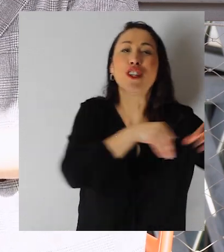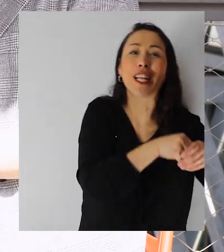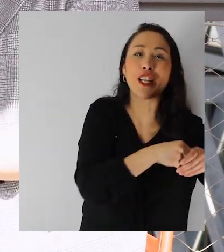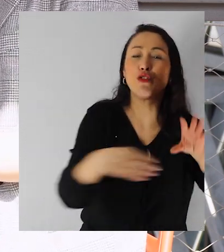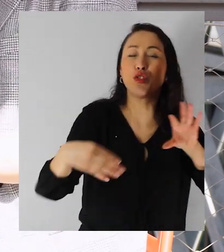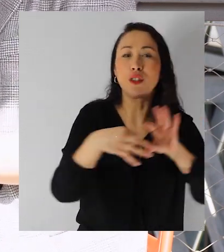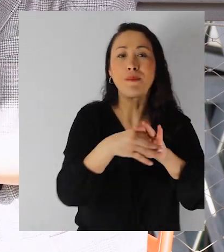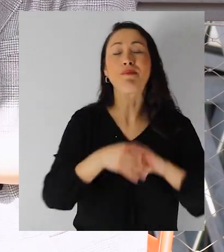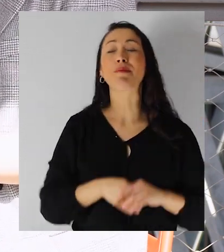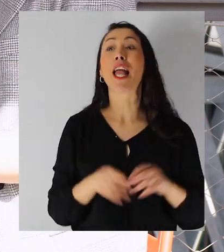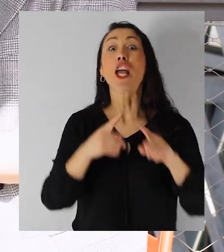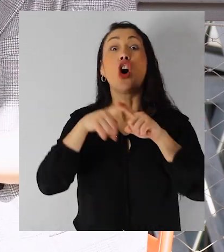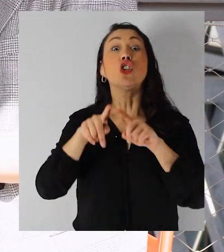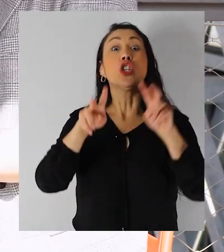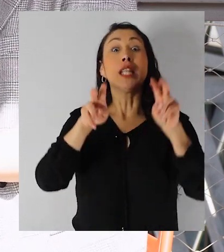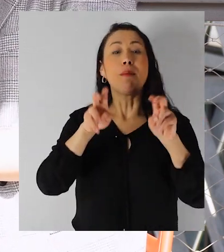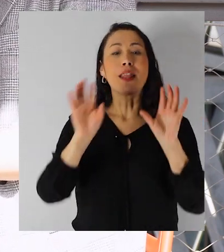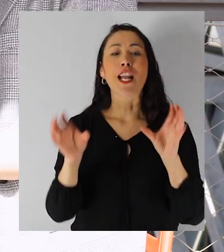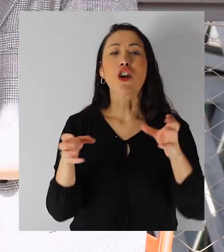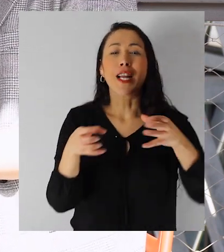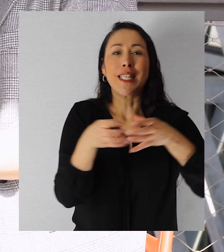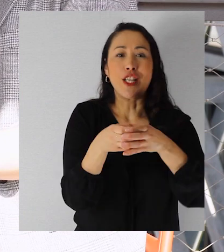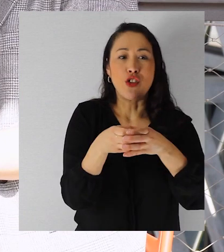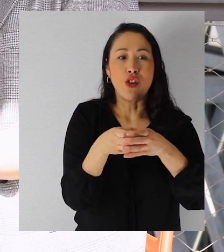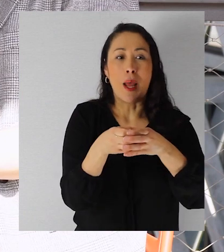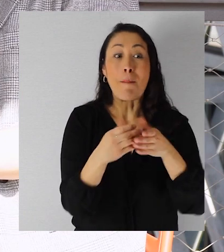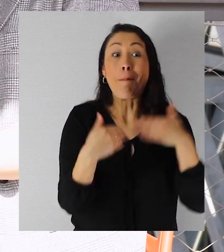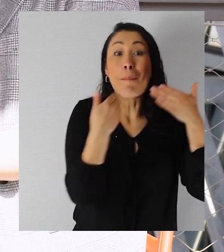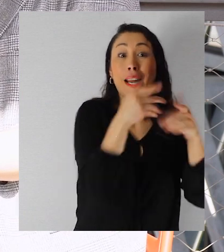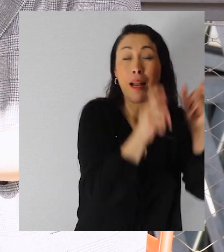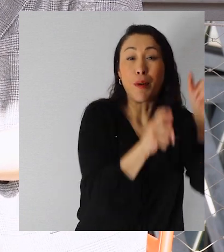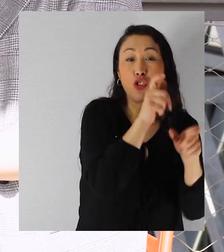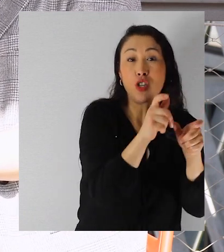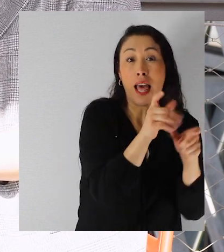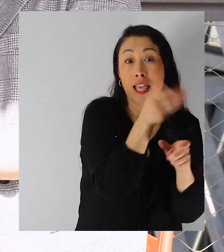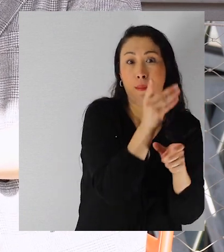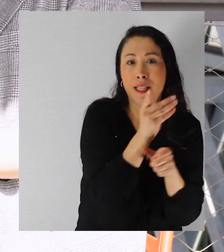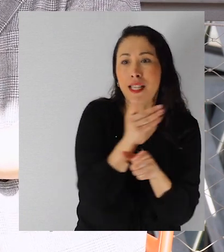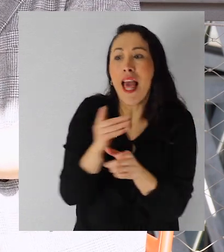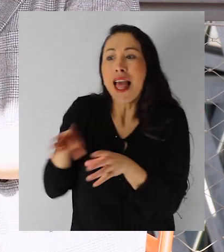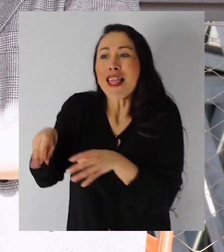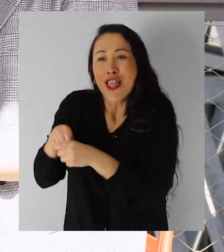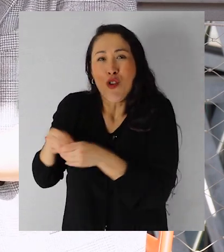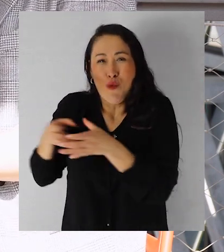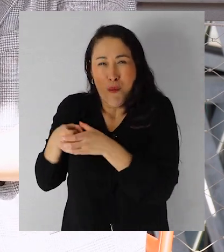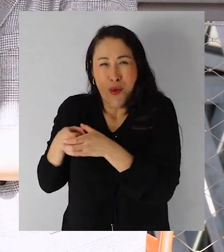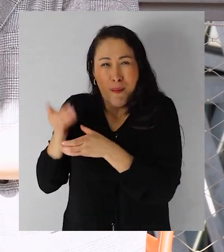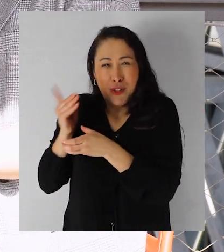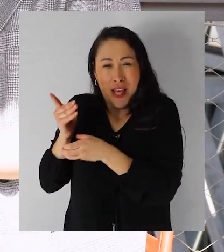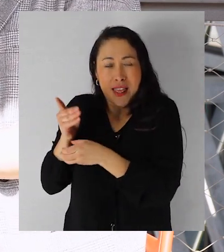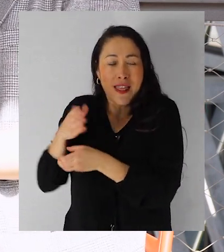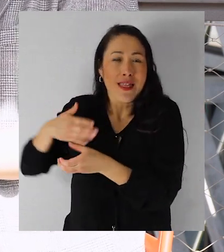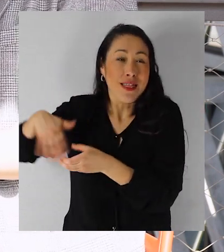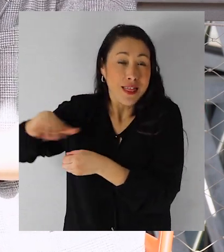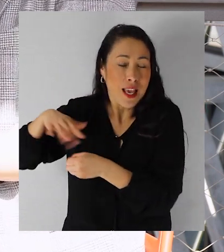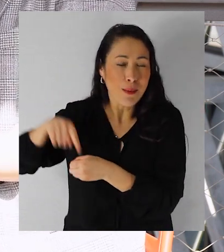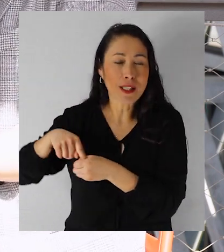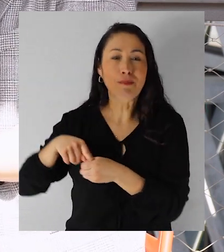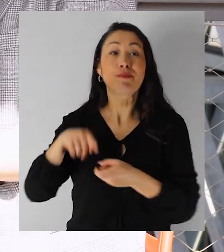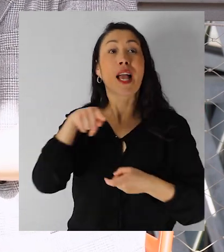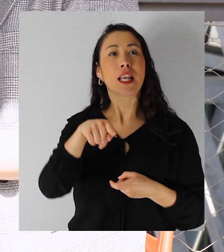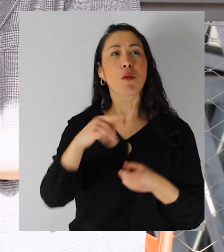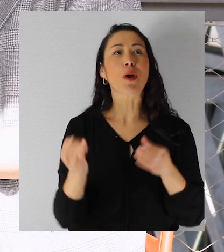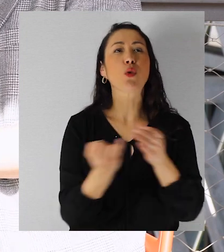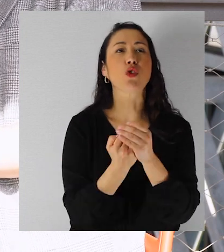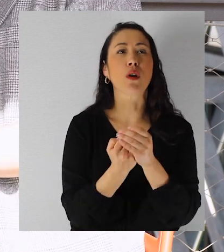con el tema de las organizaciones de y para personas con discapacidad. Yo creo que aquí también es una estrategia de inclusión que es muy importante porque Chile es muy